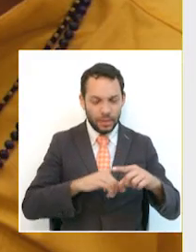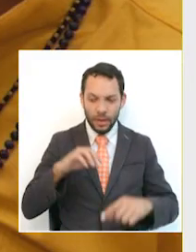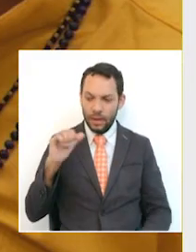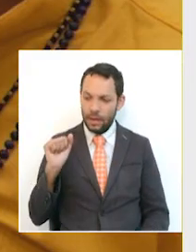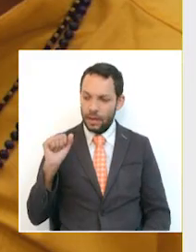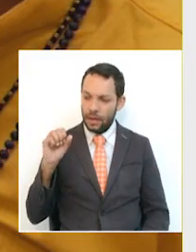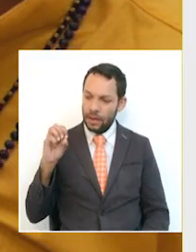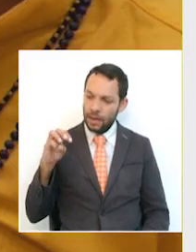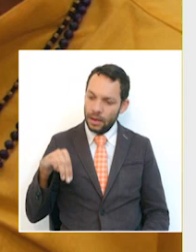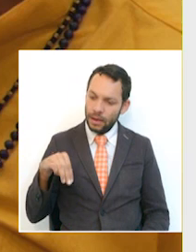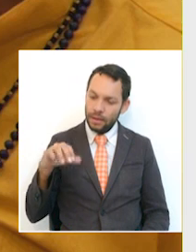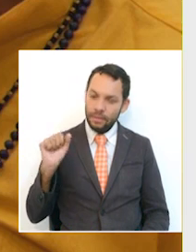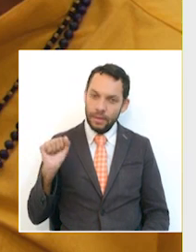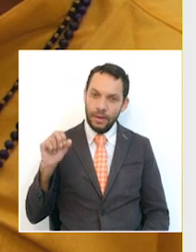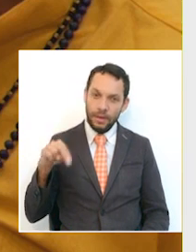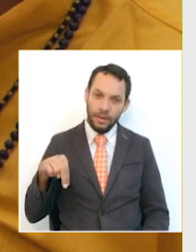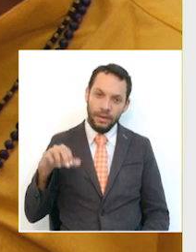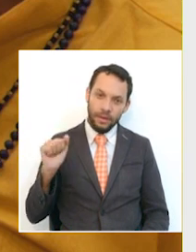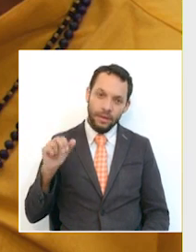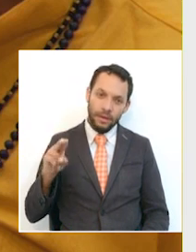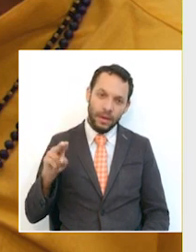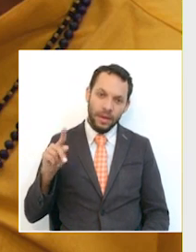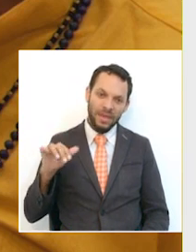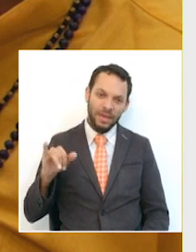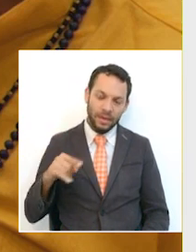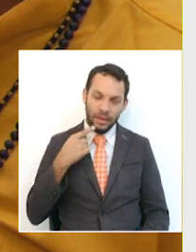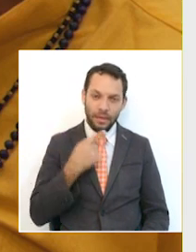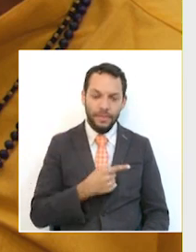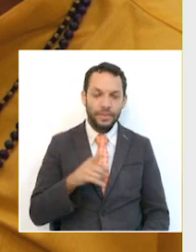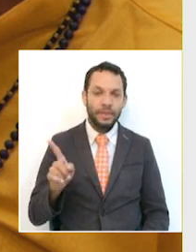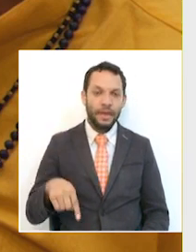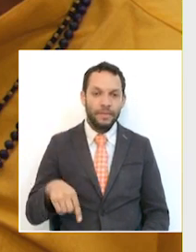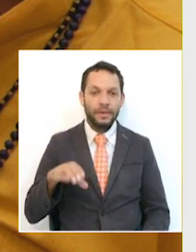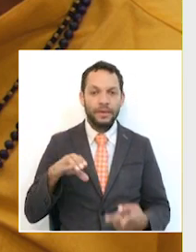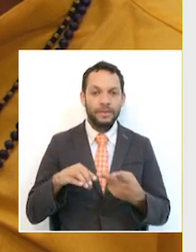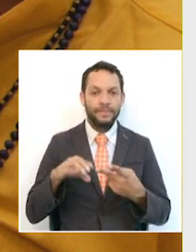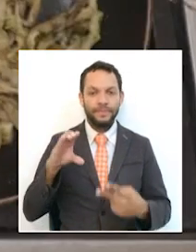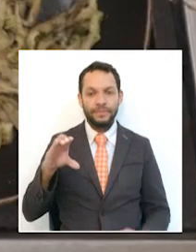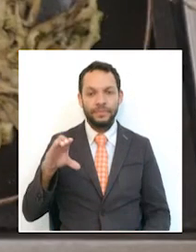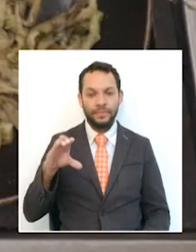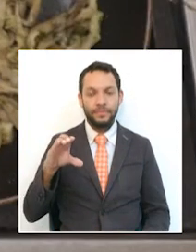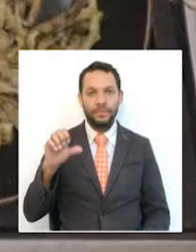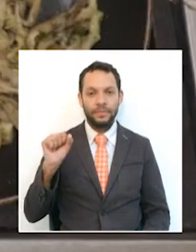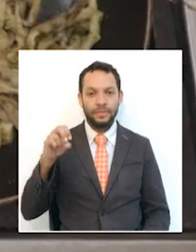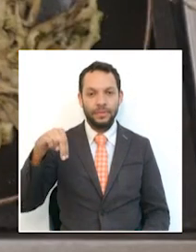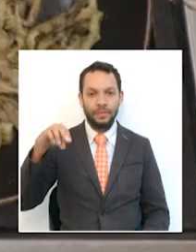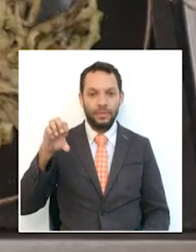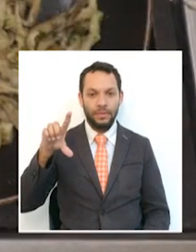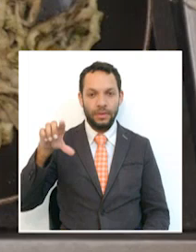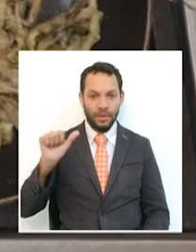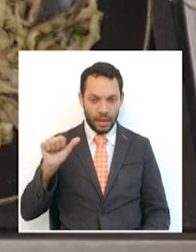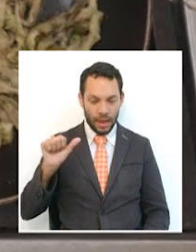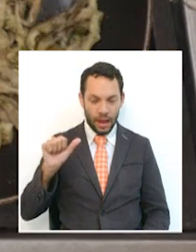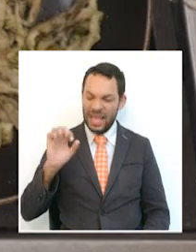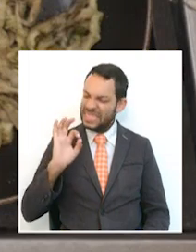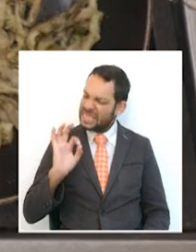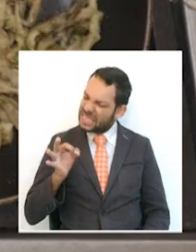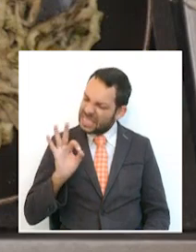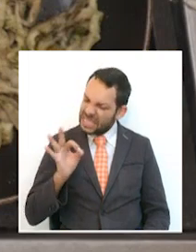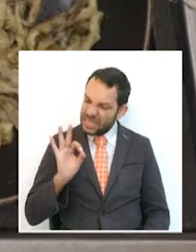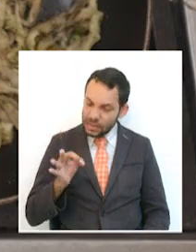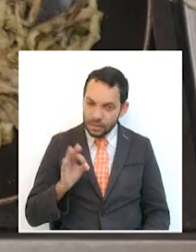número uno la canela también se utiliza bastante en estos casos en la india es lo que se toma constantemente